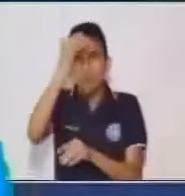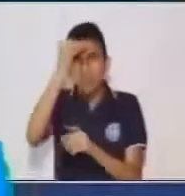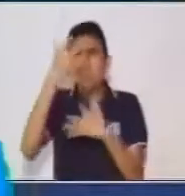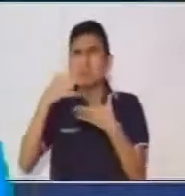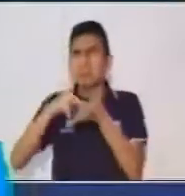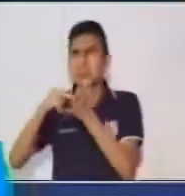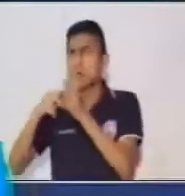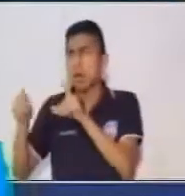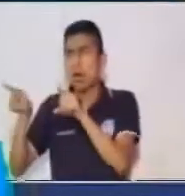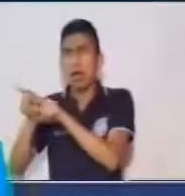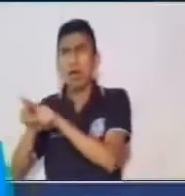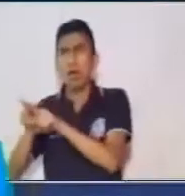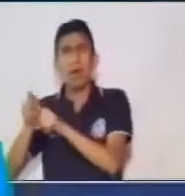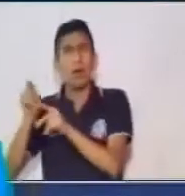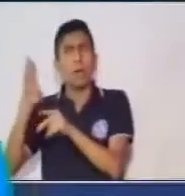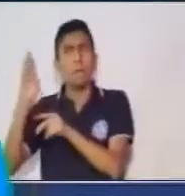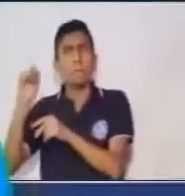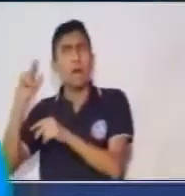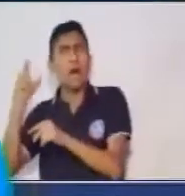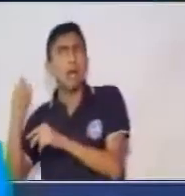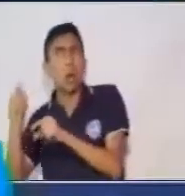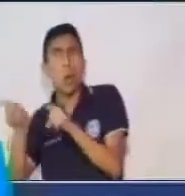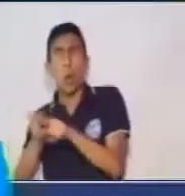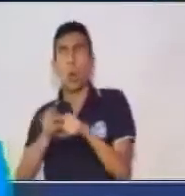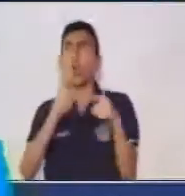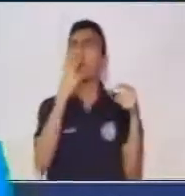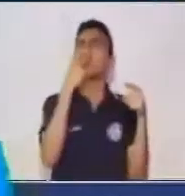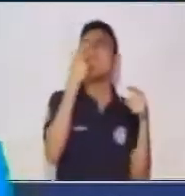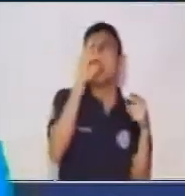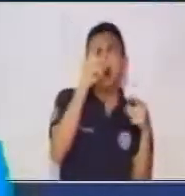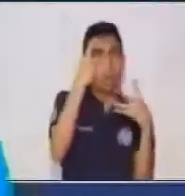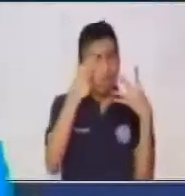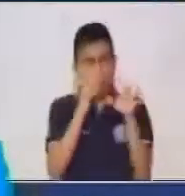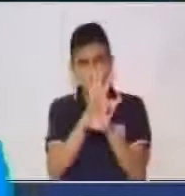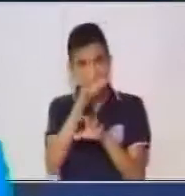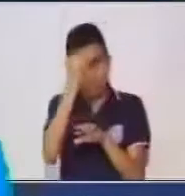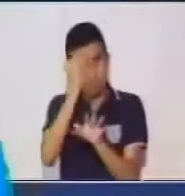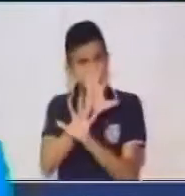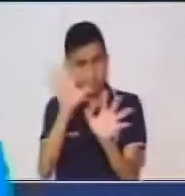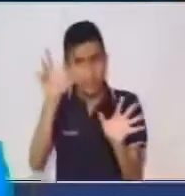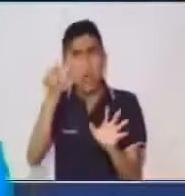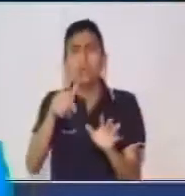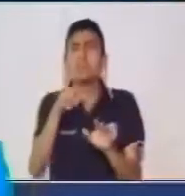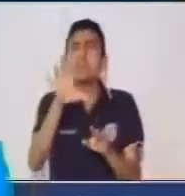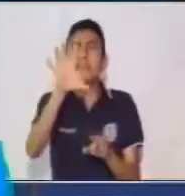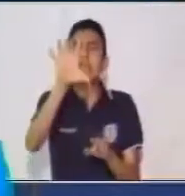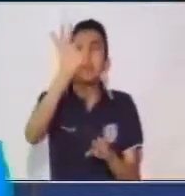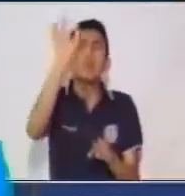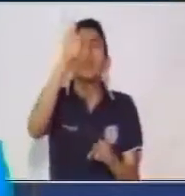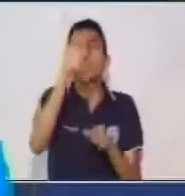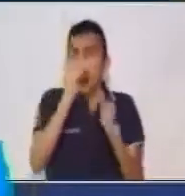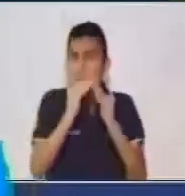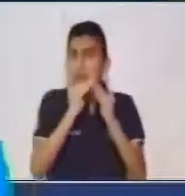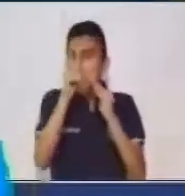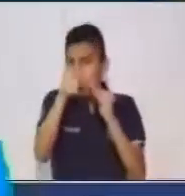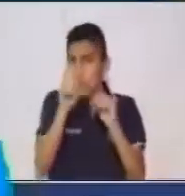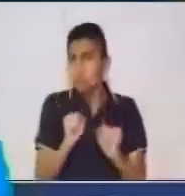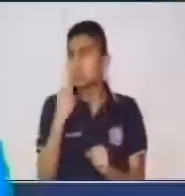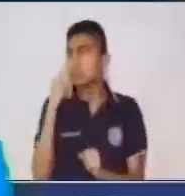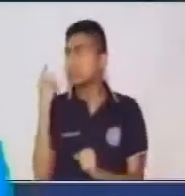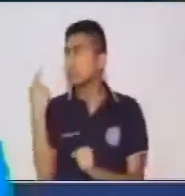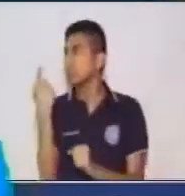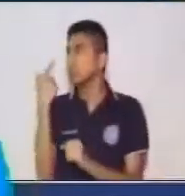podemos aprender en un momento. Muy bien, ahora te invito a que en casa busques palabras que rimen con barco y